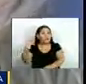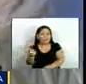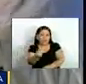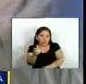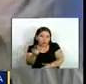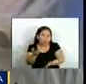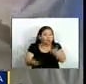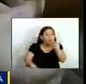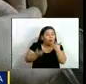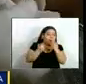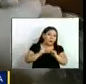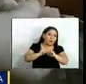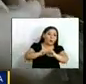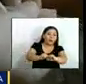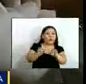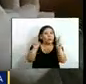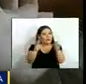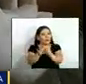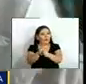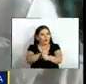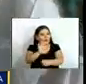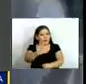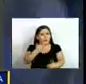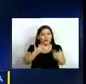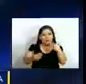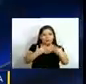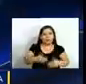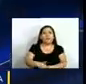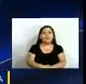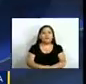por COVID-19. Ya le contamos.